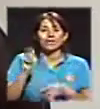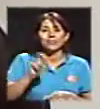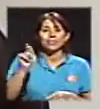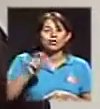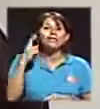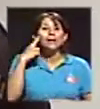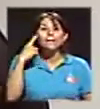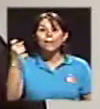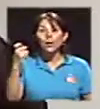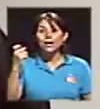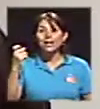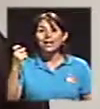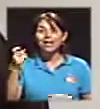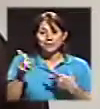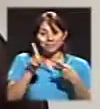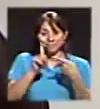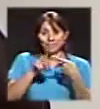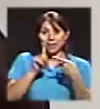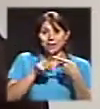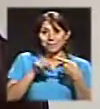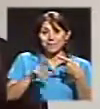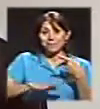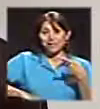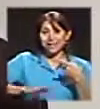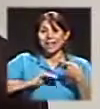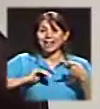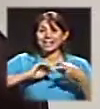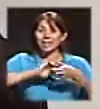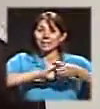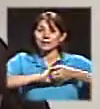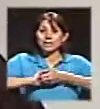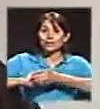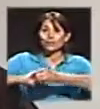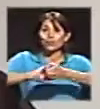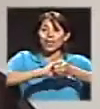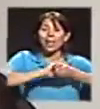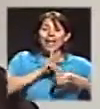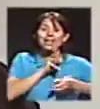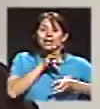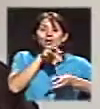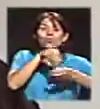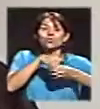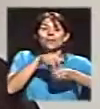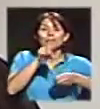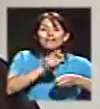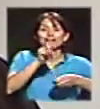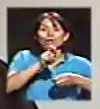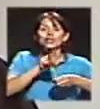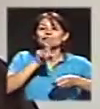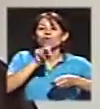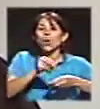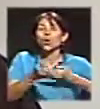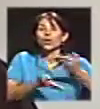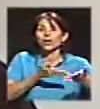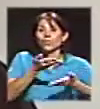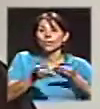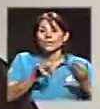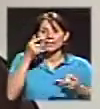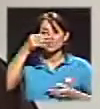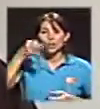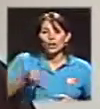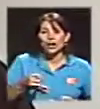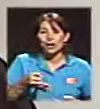solidario del primer pilar incluye pensiones no contributivas. Y yo creo que